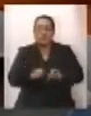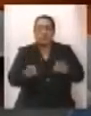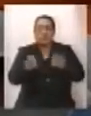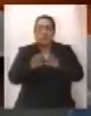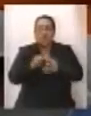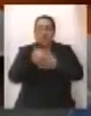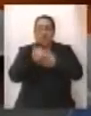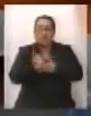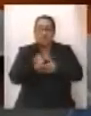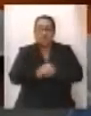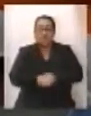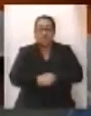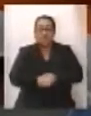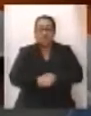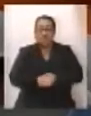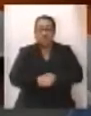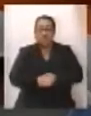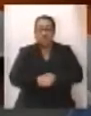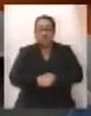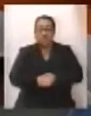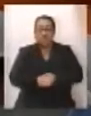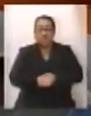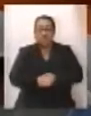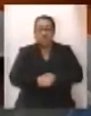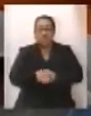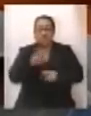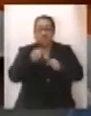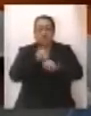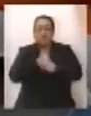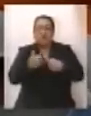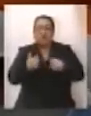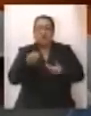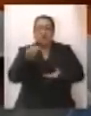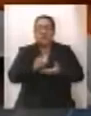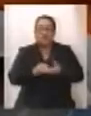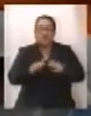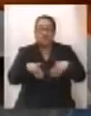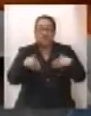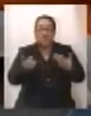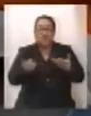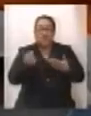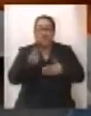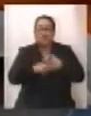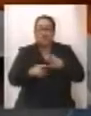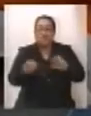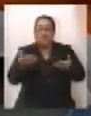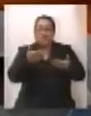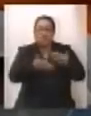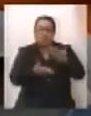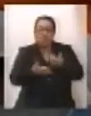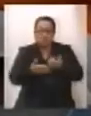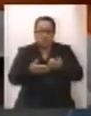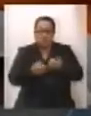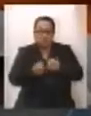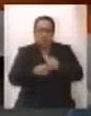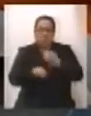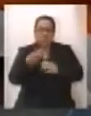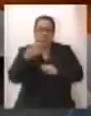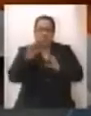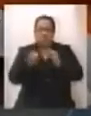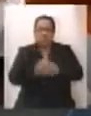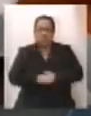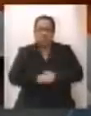importante y los trabajadores tener mayor posibilidad para contribuir en la reactivación